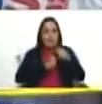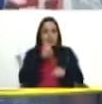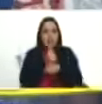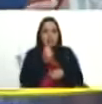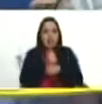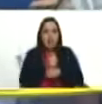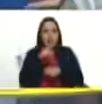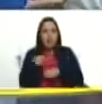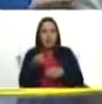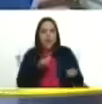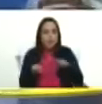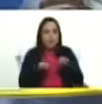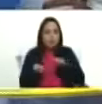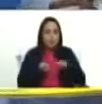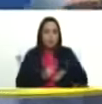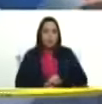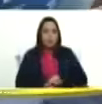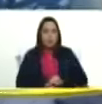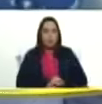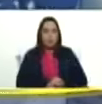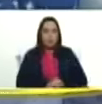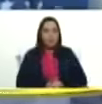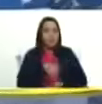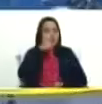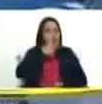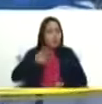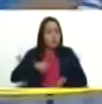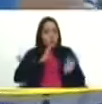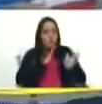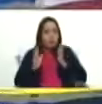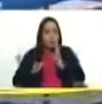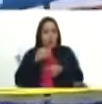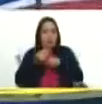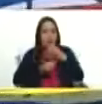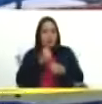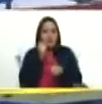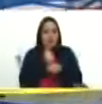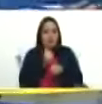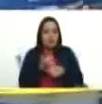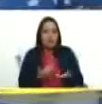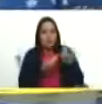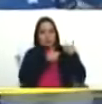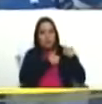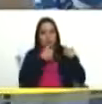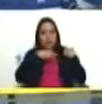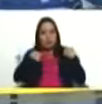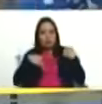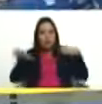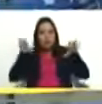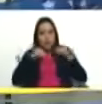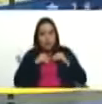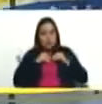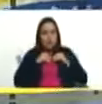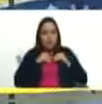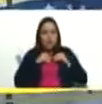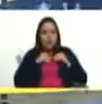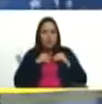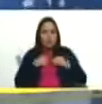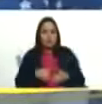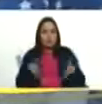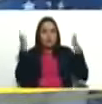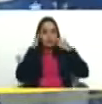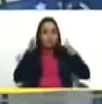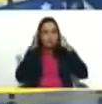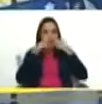y controla. Es el poder popular llevando las riendas del gobierno y nosotros obedeciendo bajo su dirección.